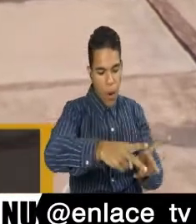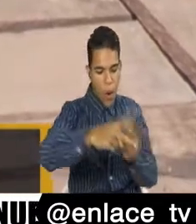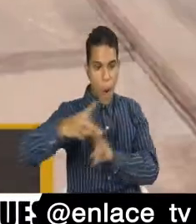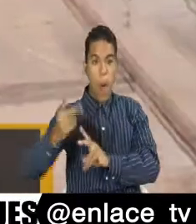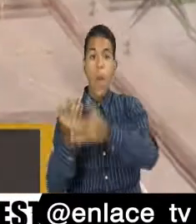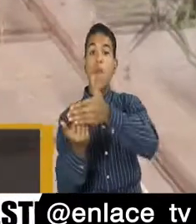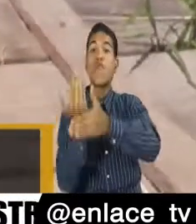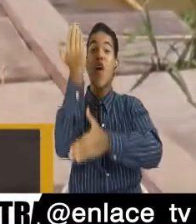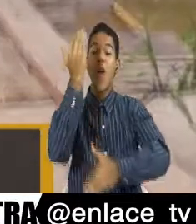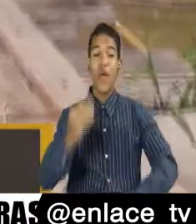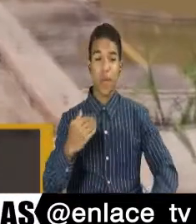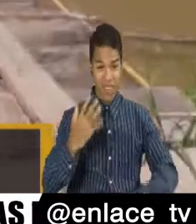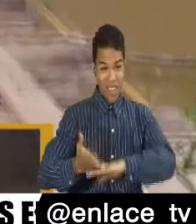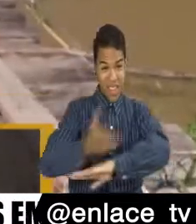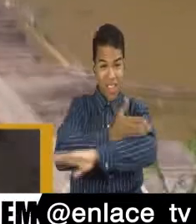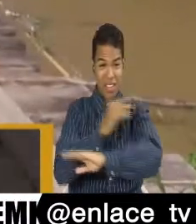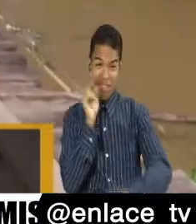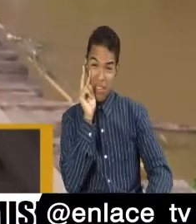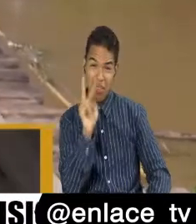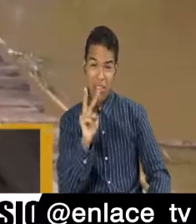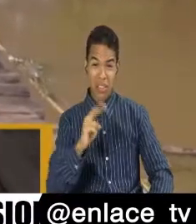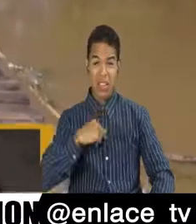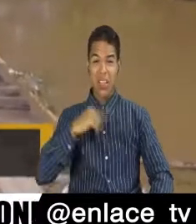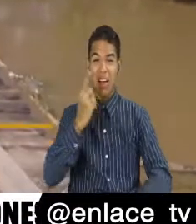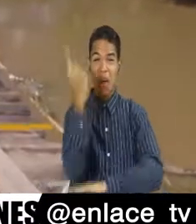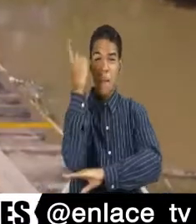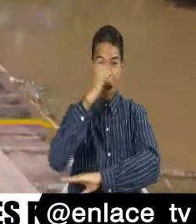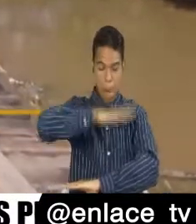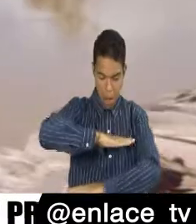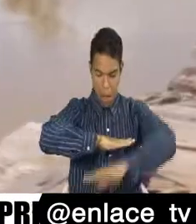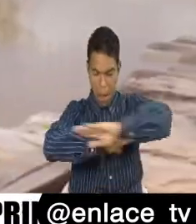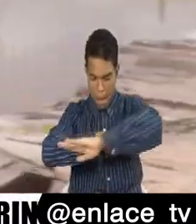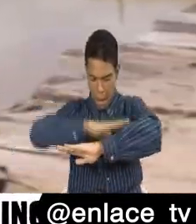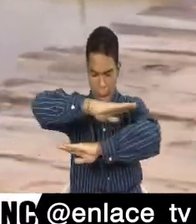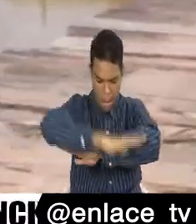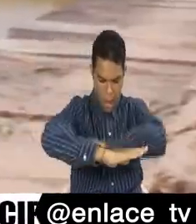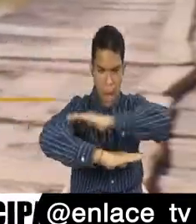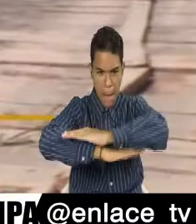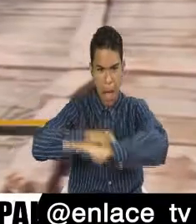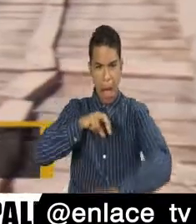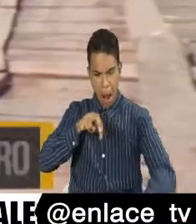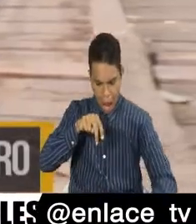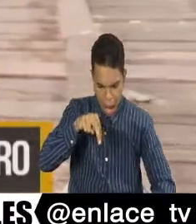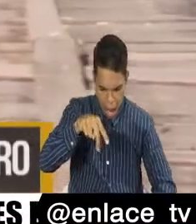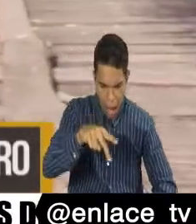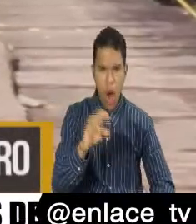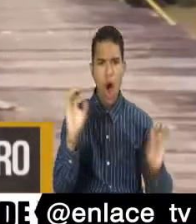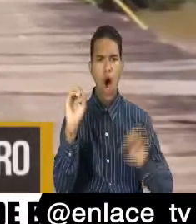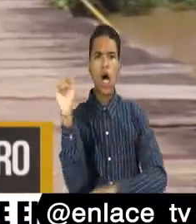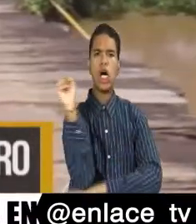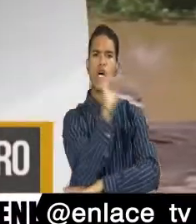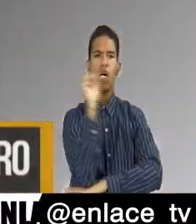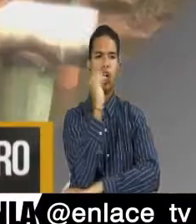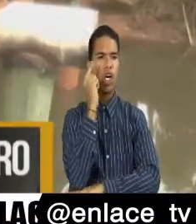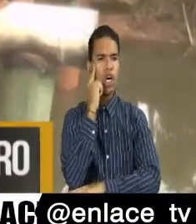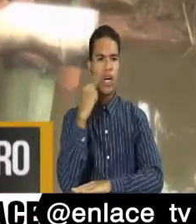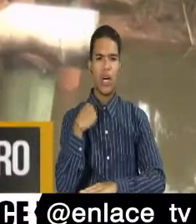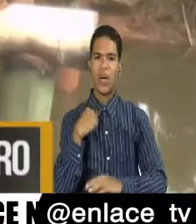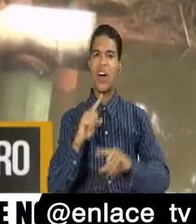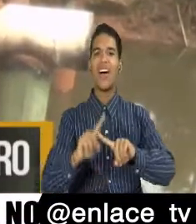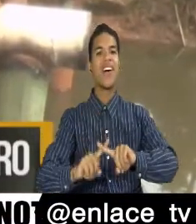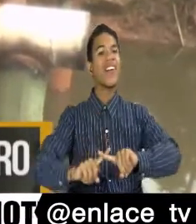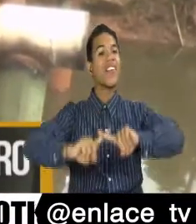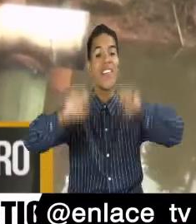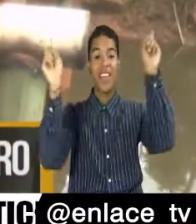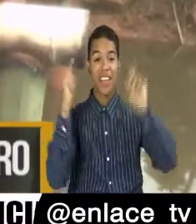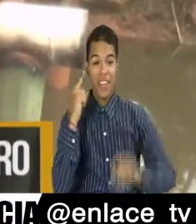era una deteriorada estructura de tablas por donde se tornaba riesgoso transitar a pie o en carro, es hoy otra historia. Por lo menos